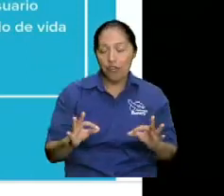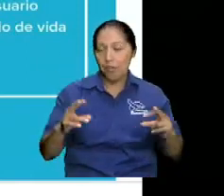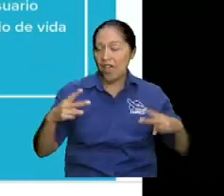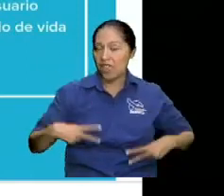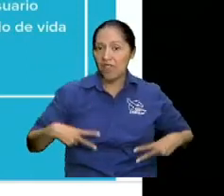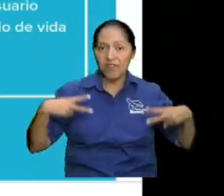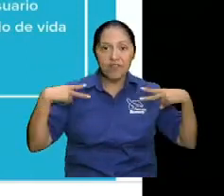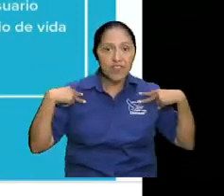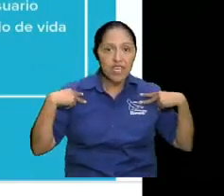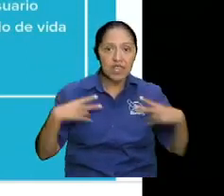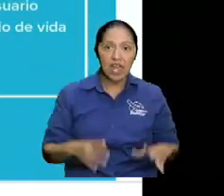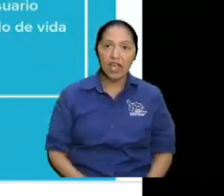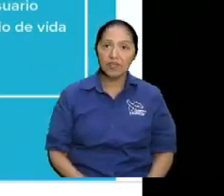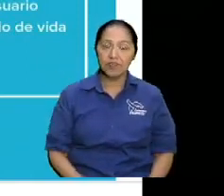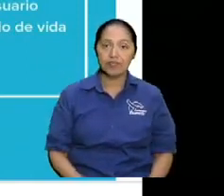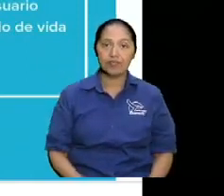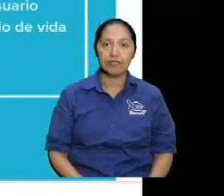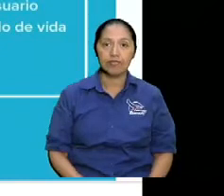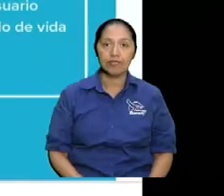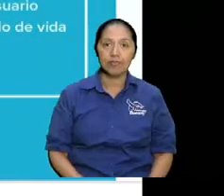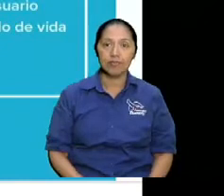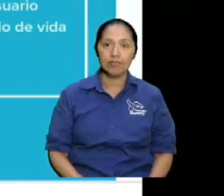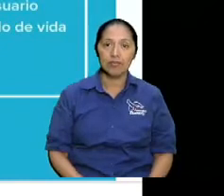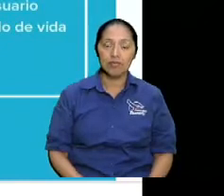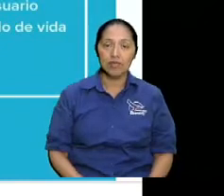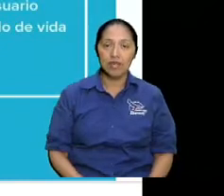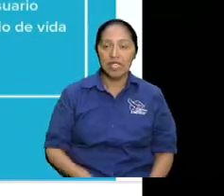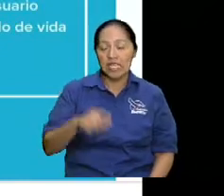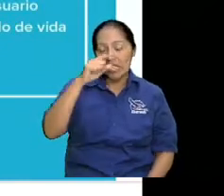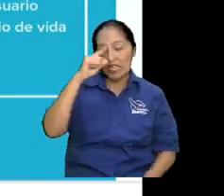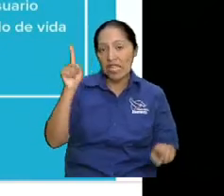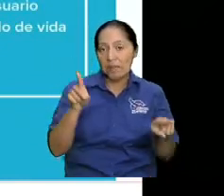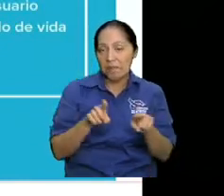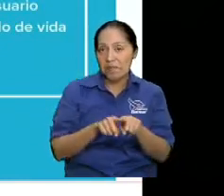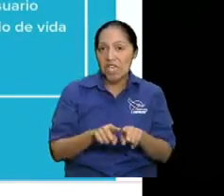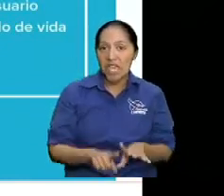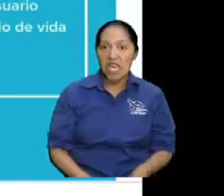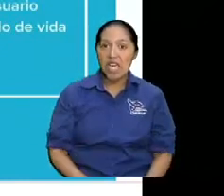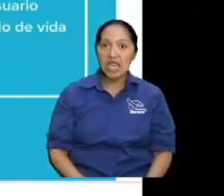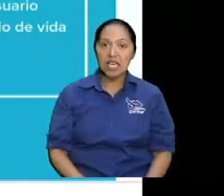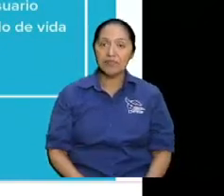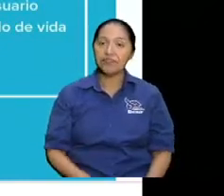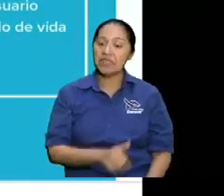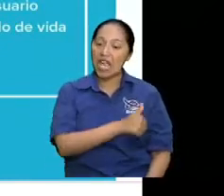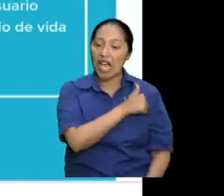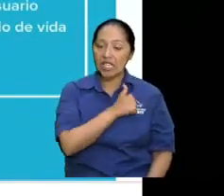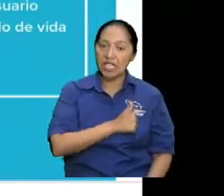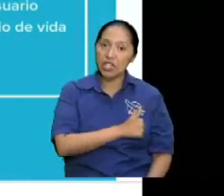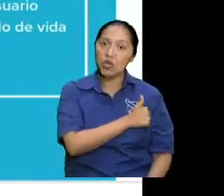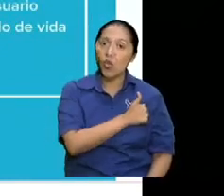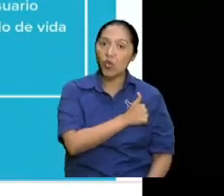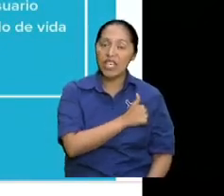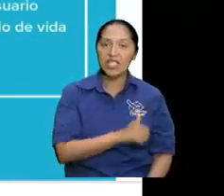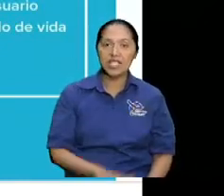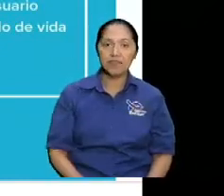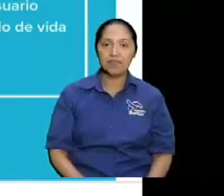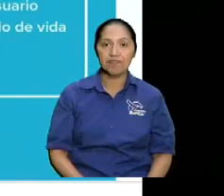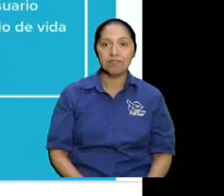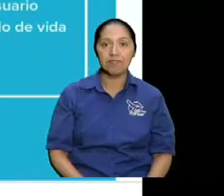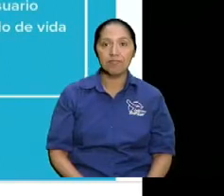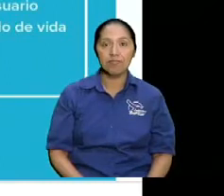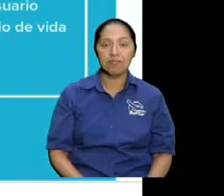preocupación, personalidad, valores, actitudes. De comportamiento, beneficios buscados, compra, uso, intención, ocasión, etapa de comprador. Eso es para la